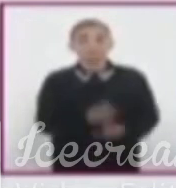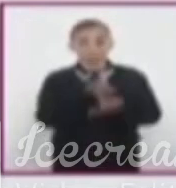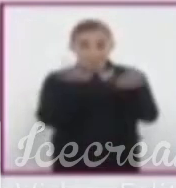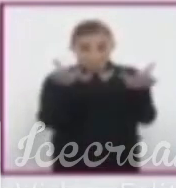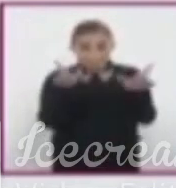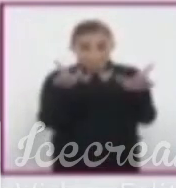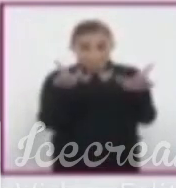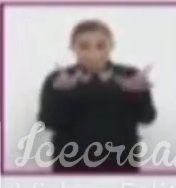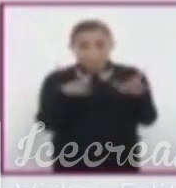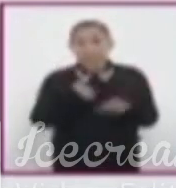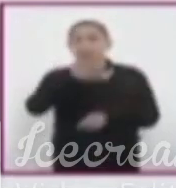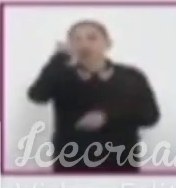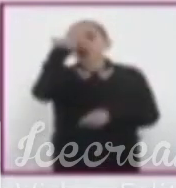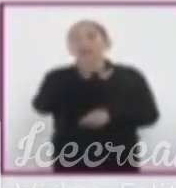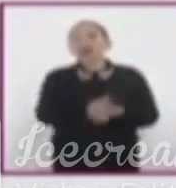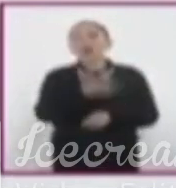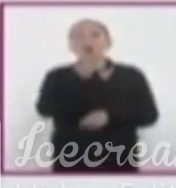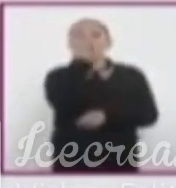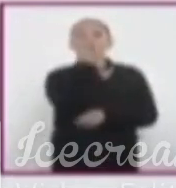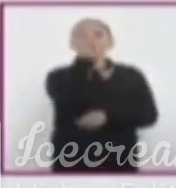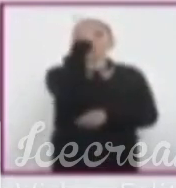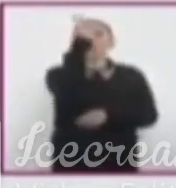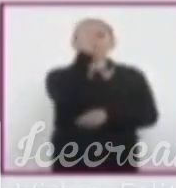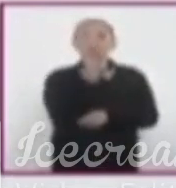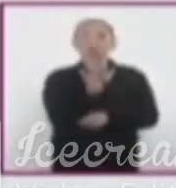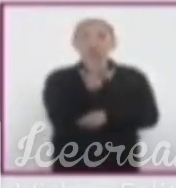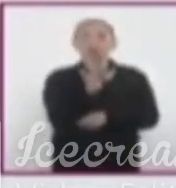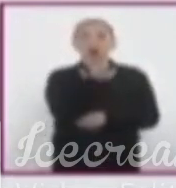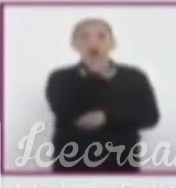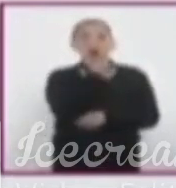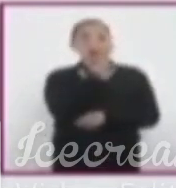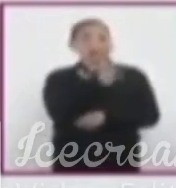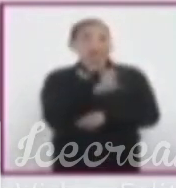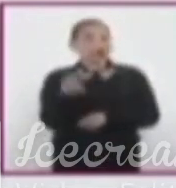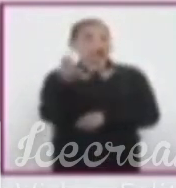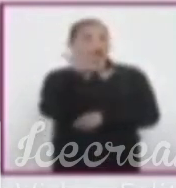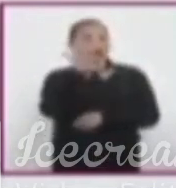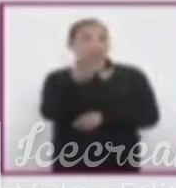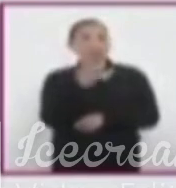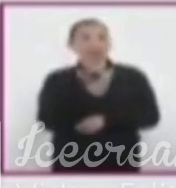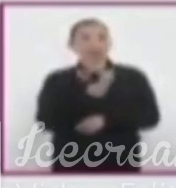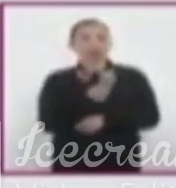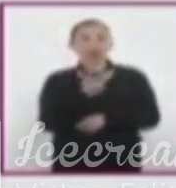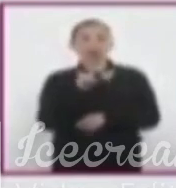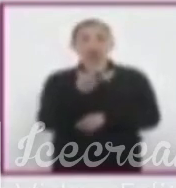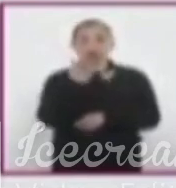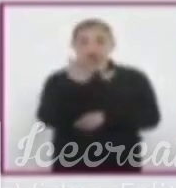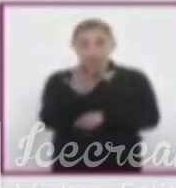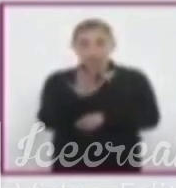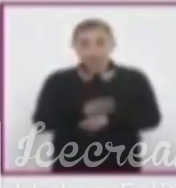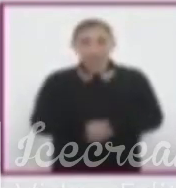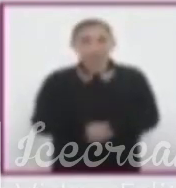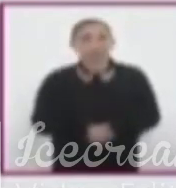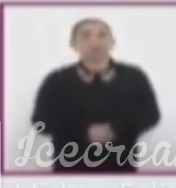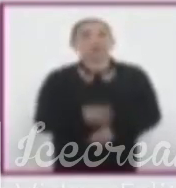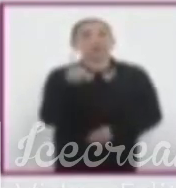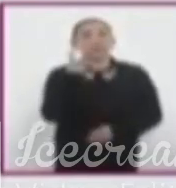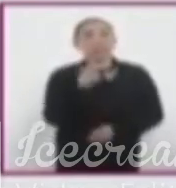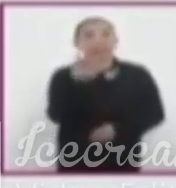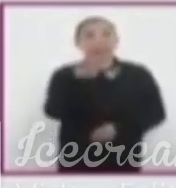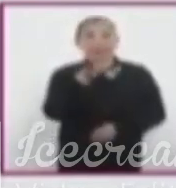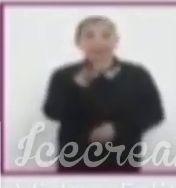¿Listo? Ya sabemos que el 1% de 250 es 2.5. Para obtener